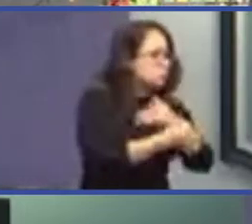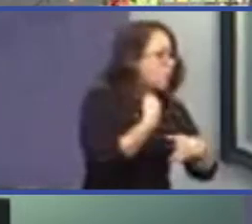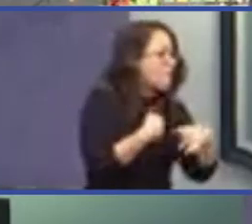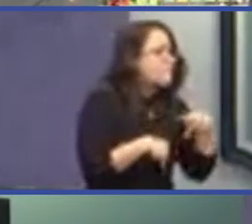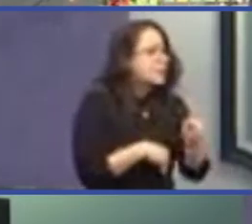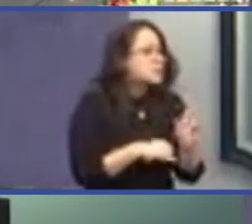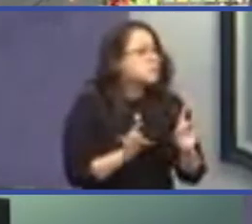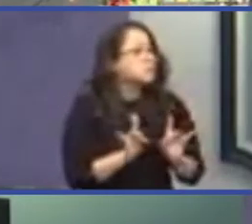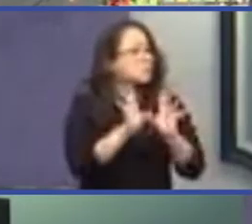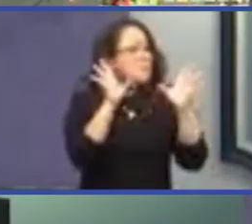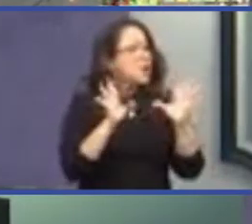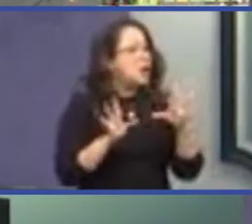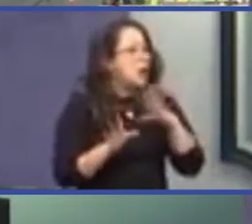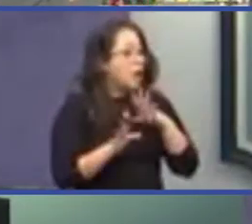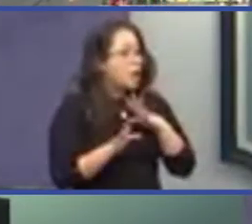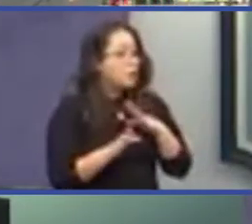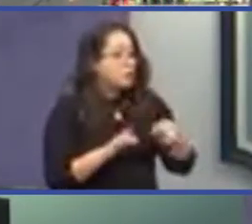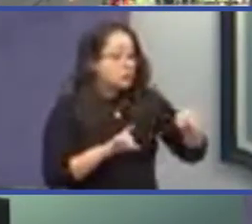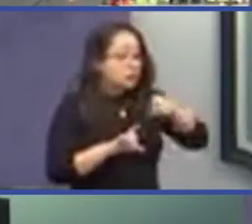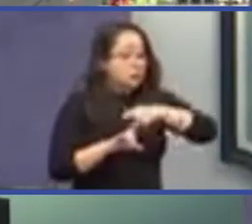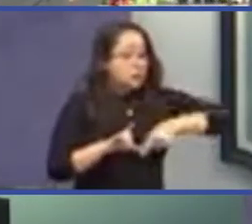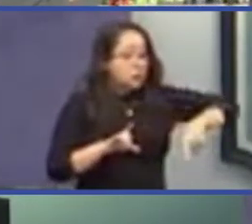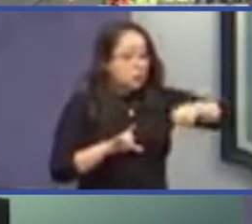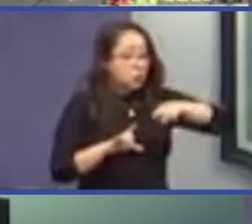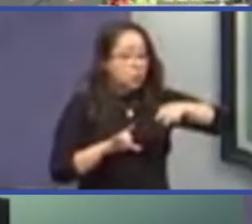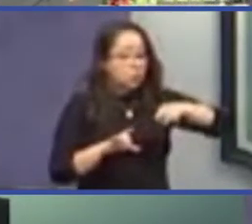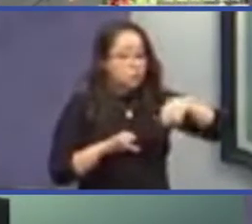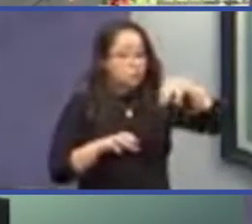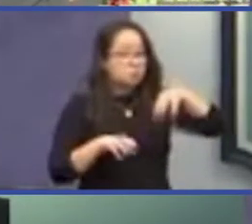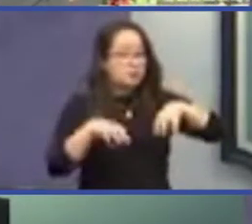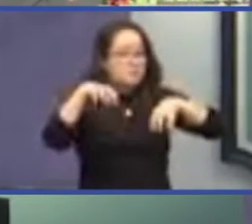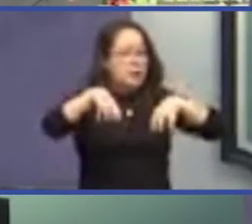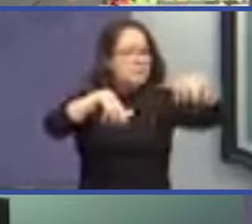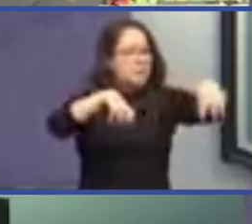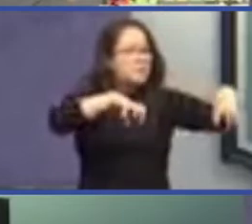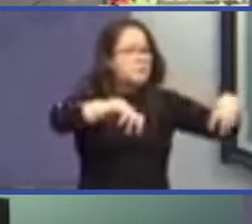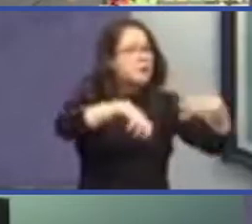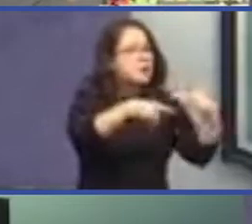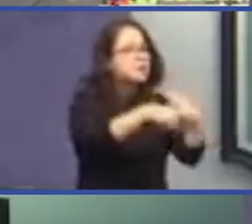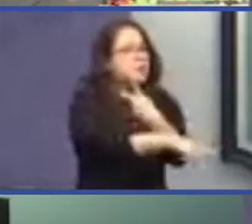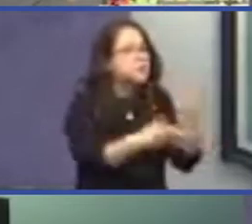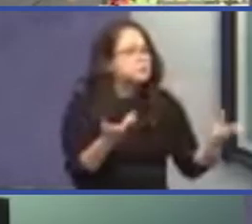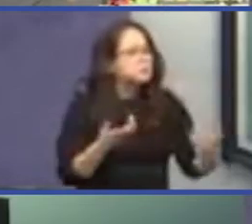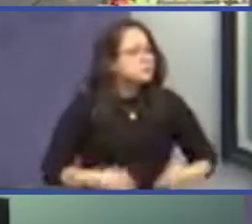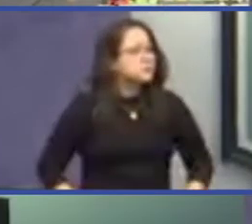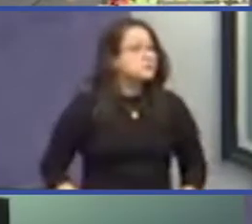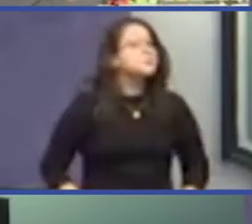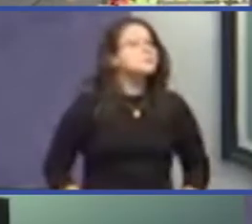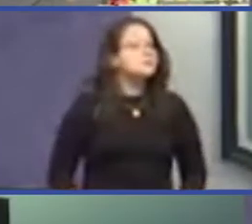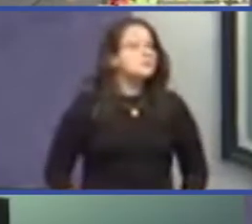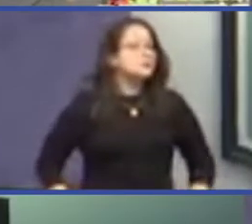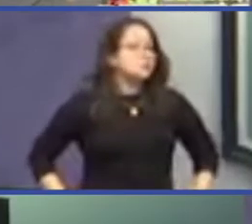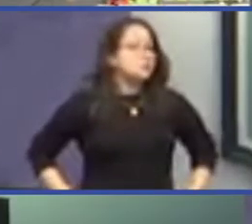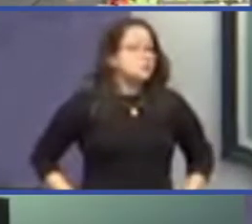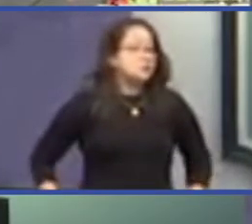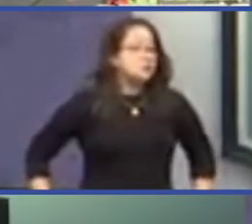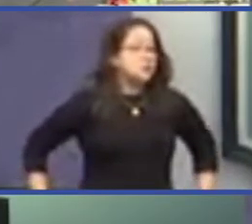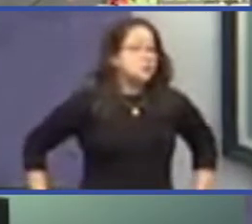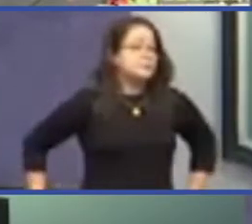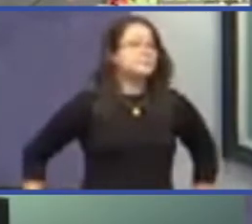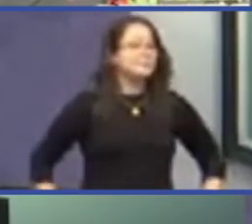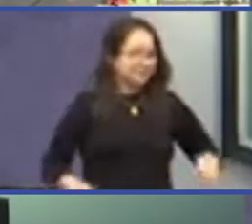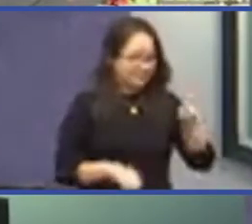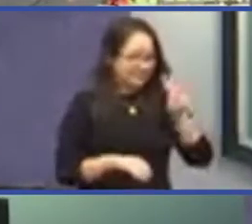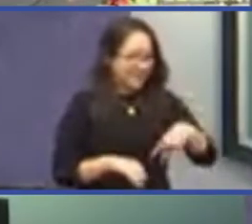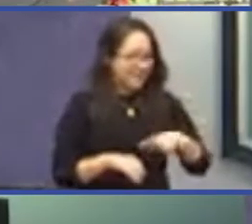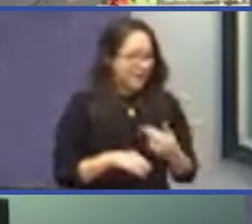círculos del mismo tamaño en lugar de cuadrados en el piso? ¿qué hubiera pasado? ¿qué hubiera hubieran quedado hoyitos ¿no?